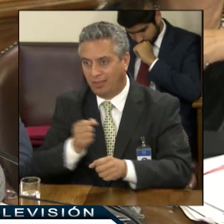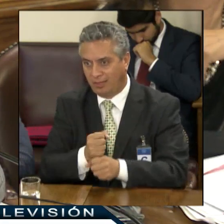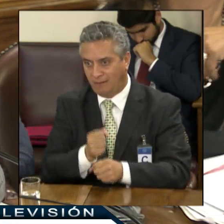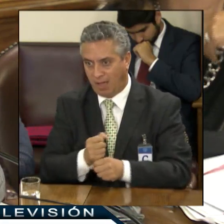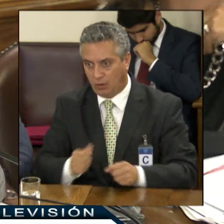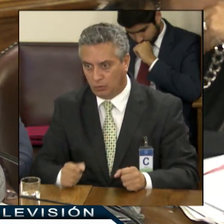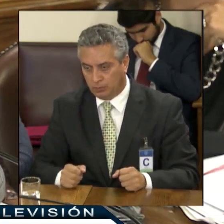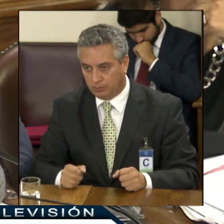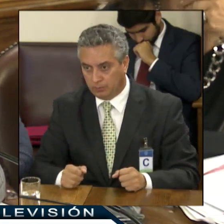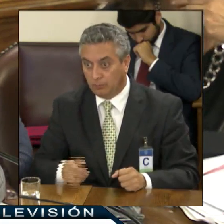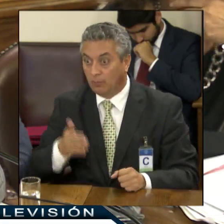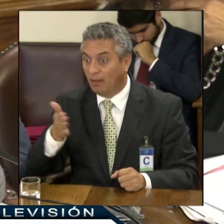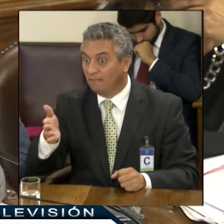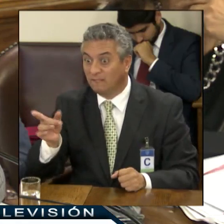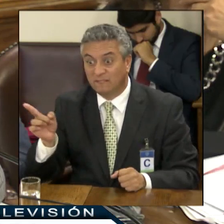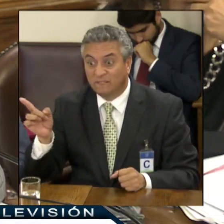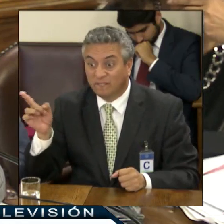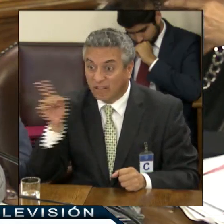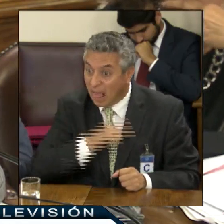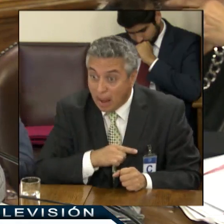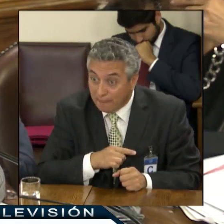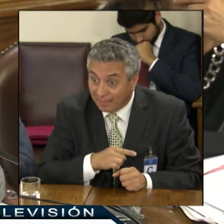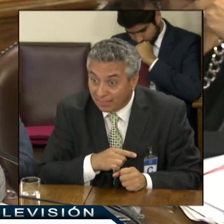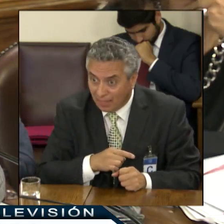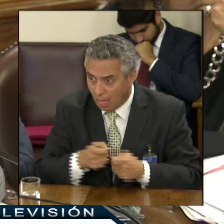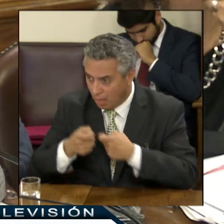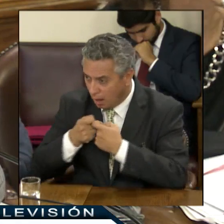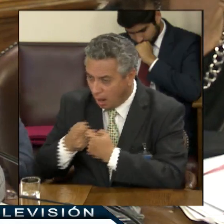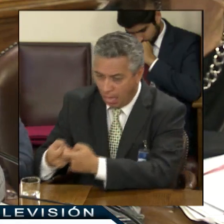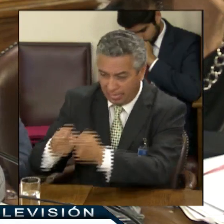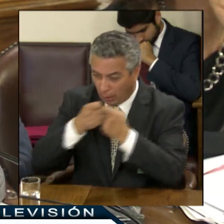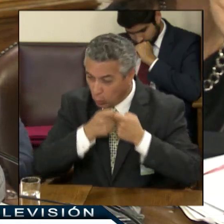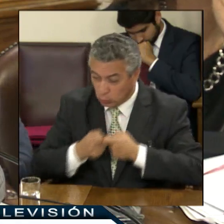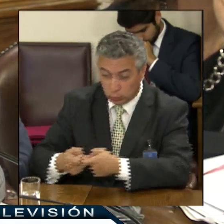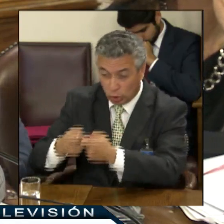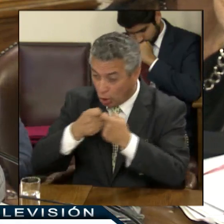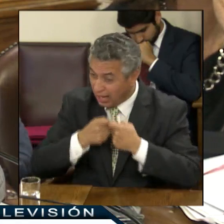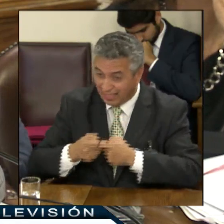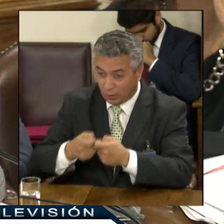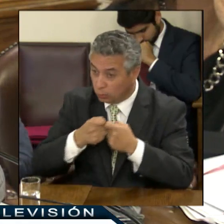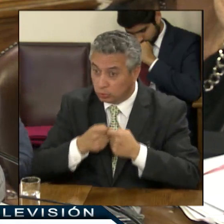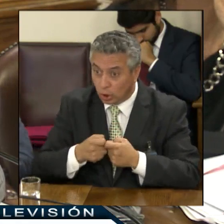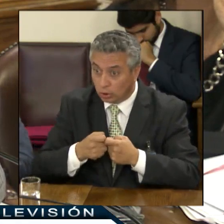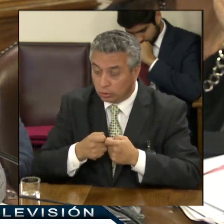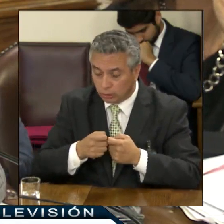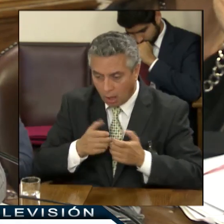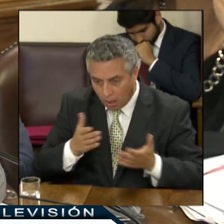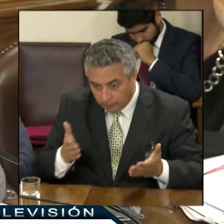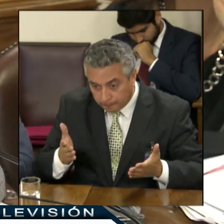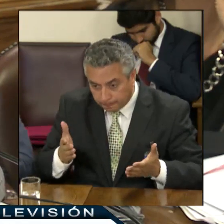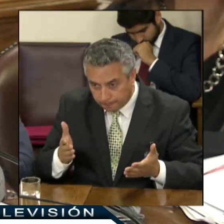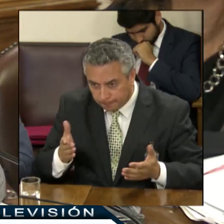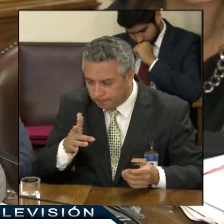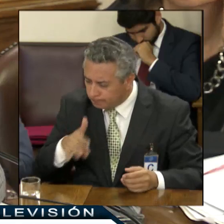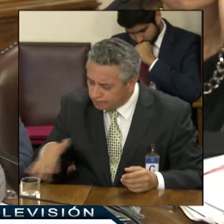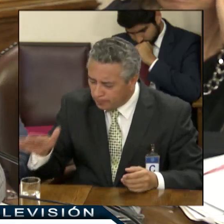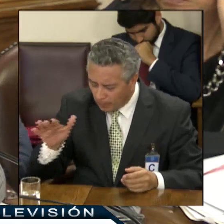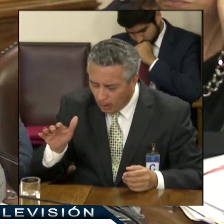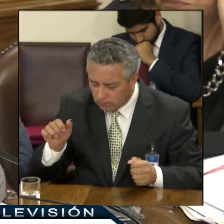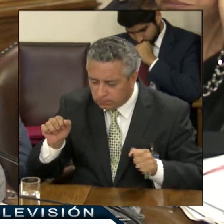trabajo finalmente en la discusión nos inclinamos en